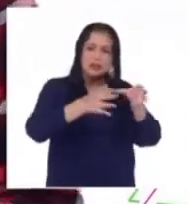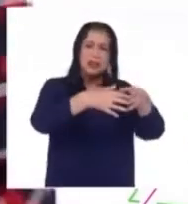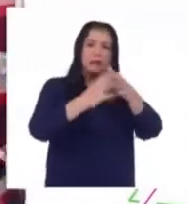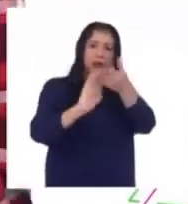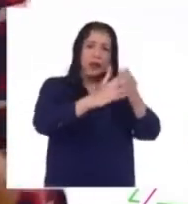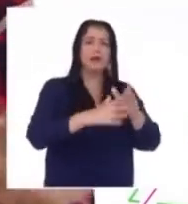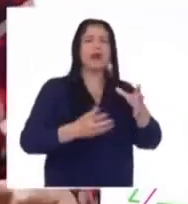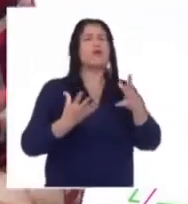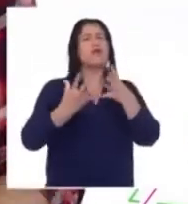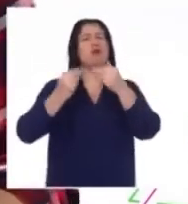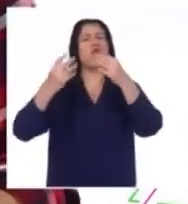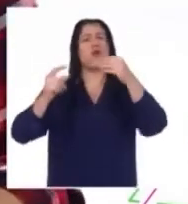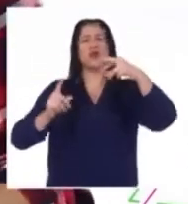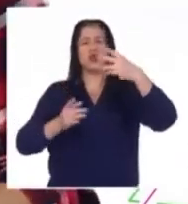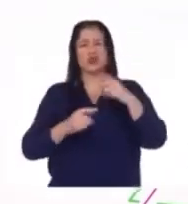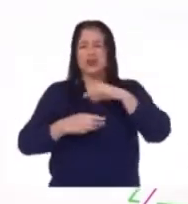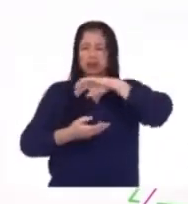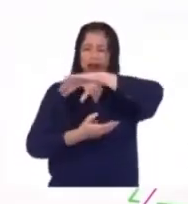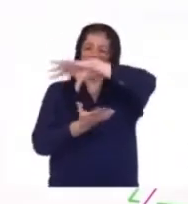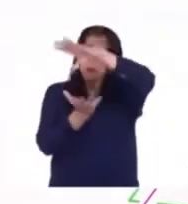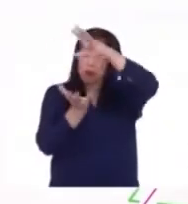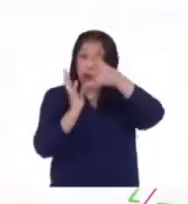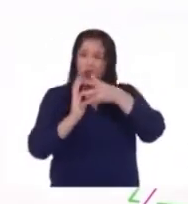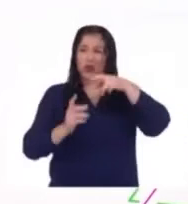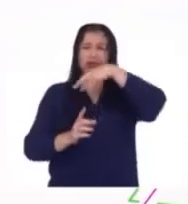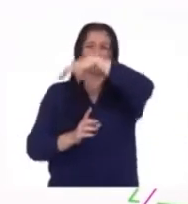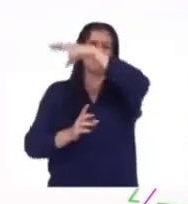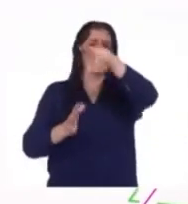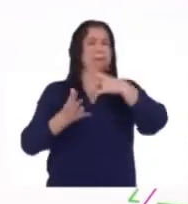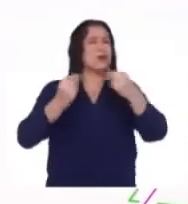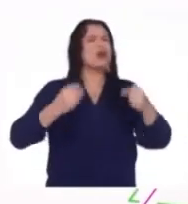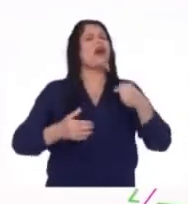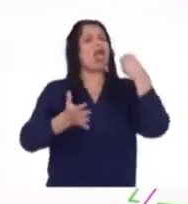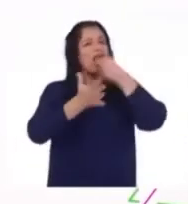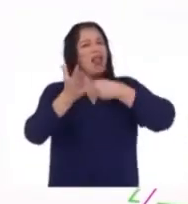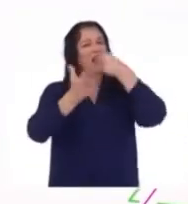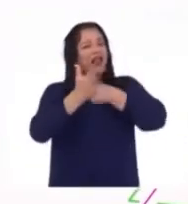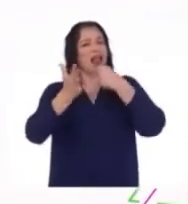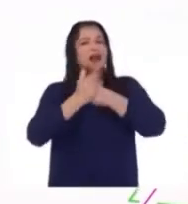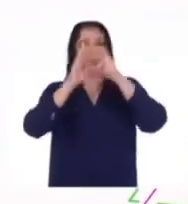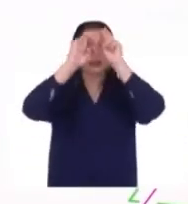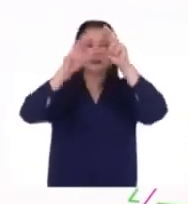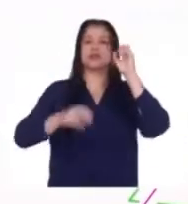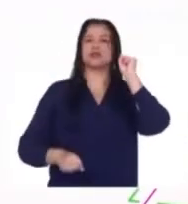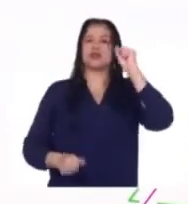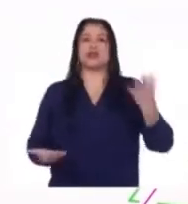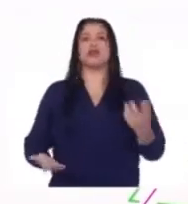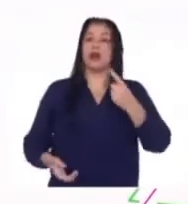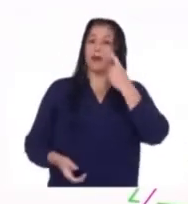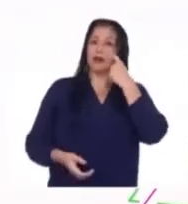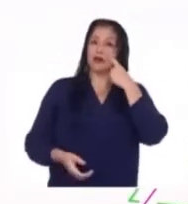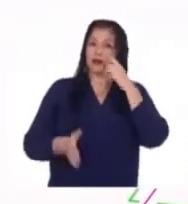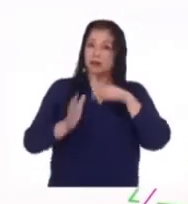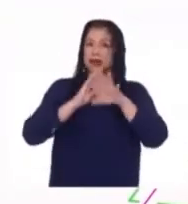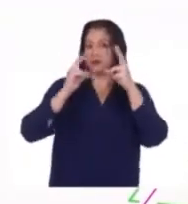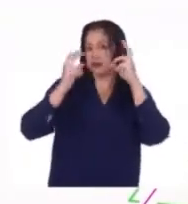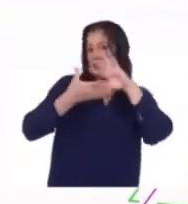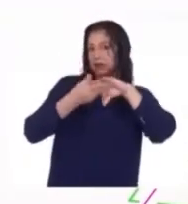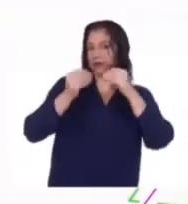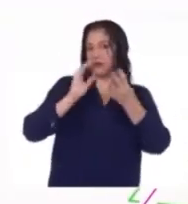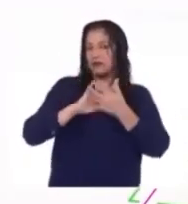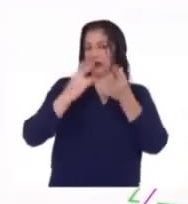muchísimos pueblos alrededor del mundo que han tenido que luchar para que se respeten sus derechos. Para conocer un poco más sobre esta